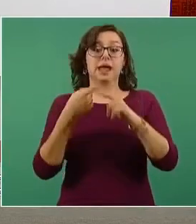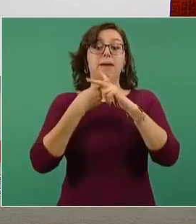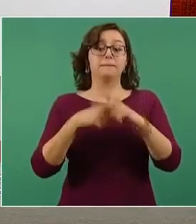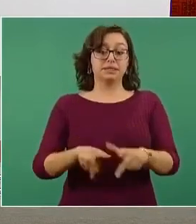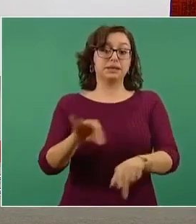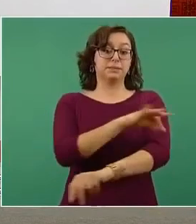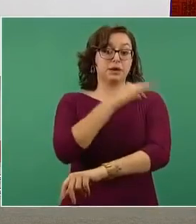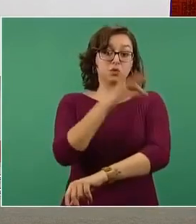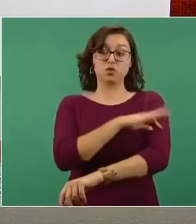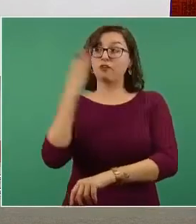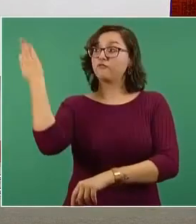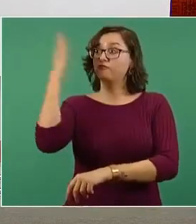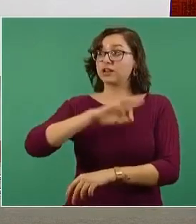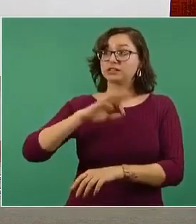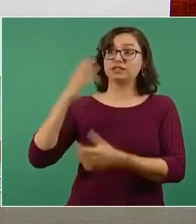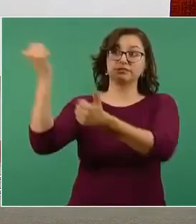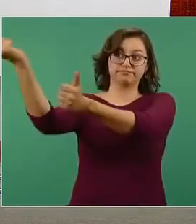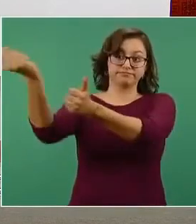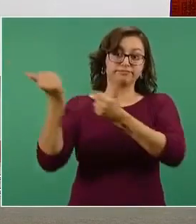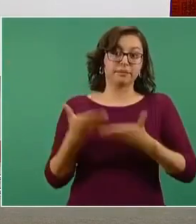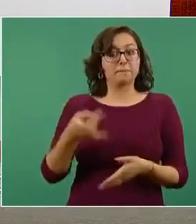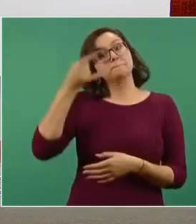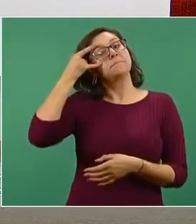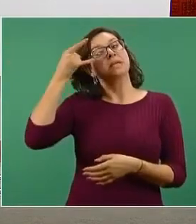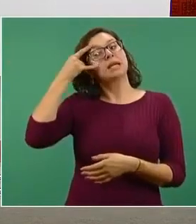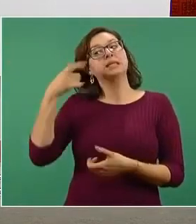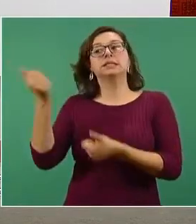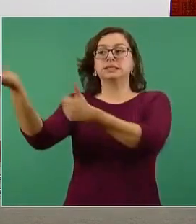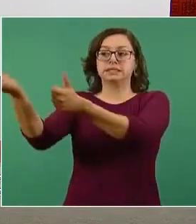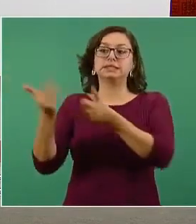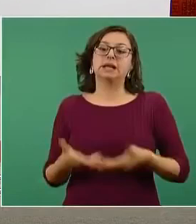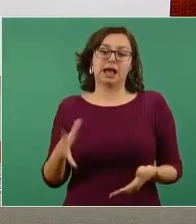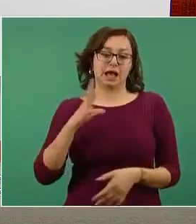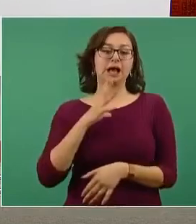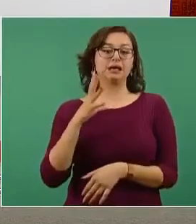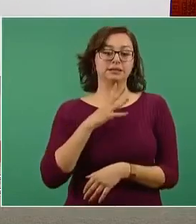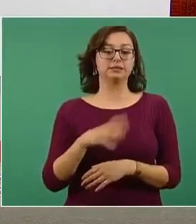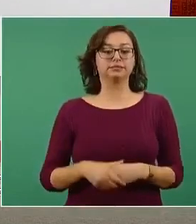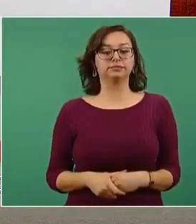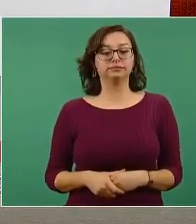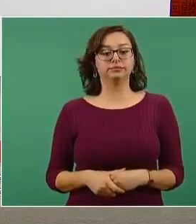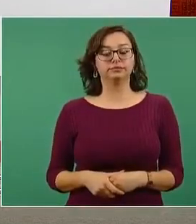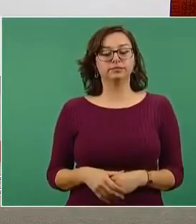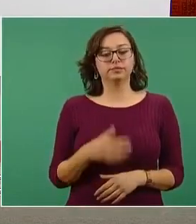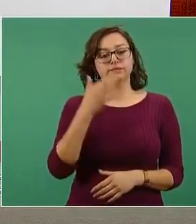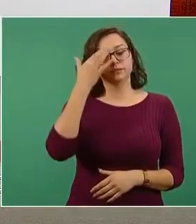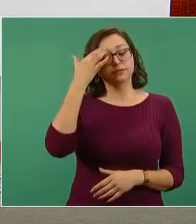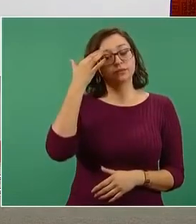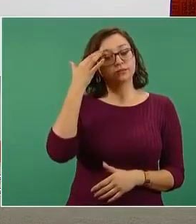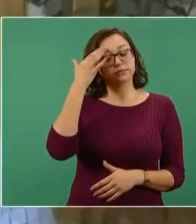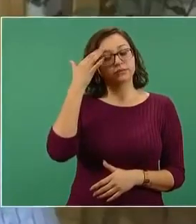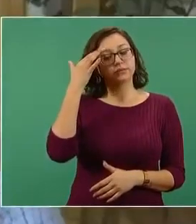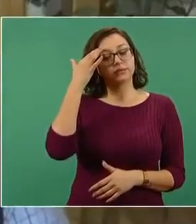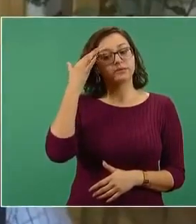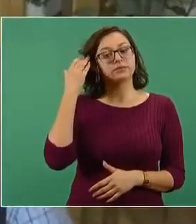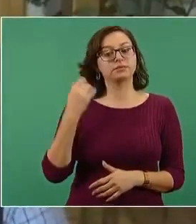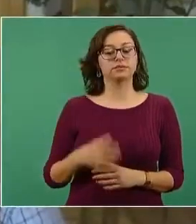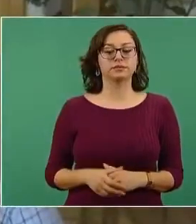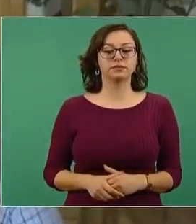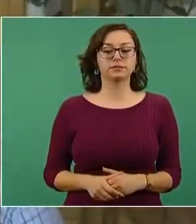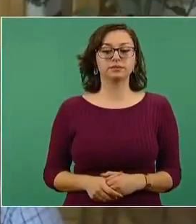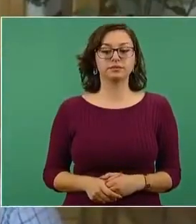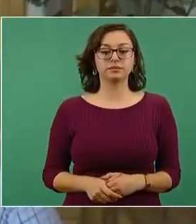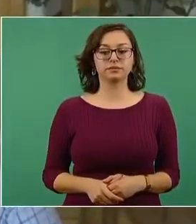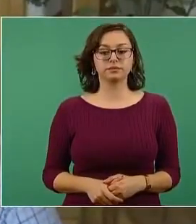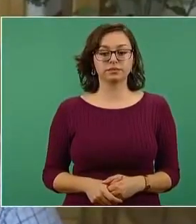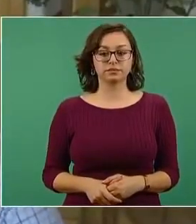de vacunas. Gracias. Muchas gracias por las preguntas. En función de la primera, precisamente es algo que todavía